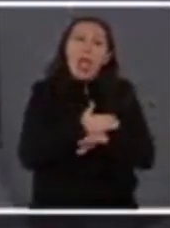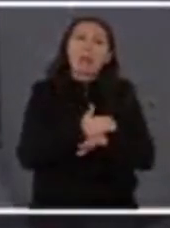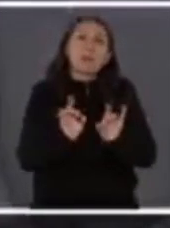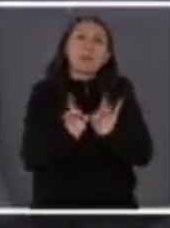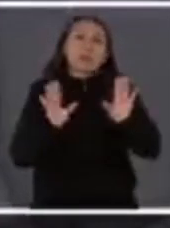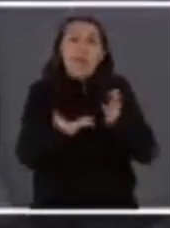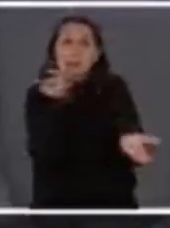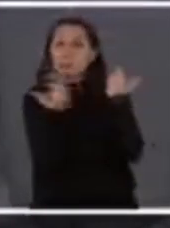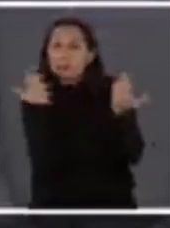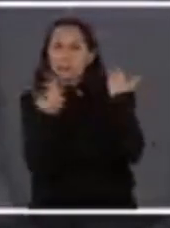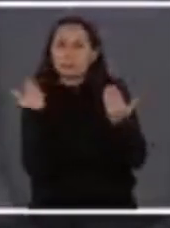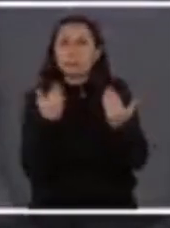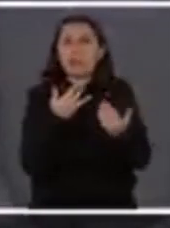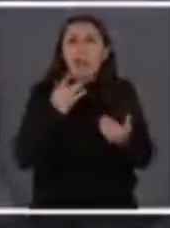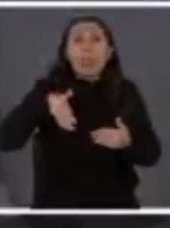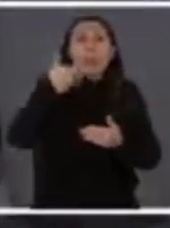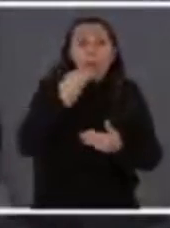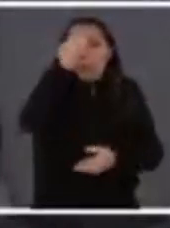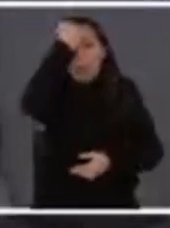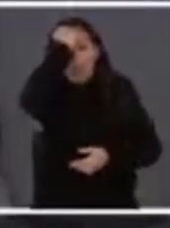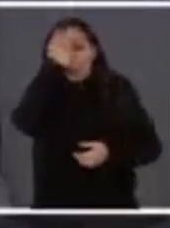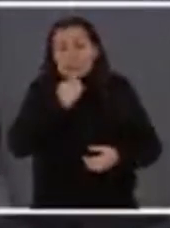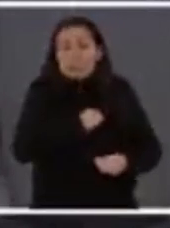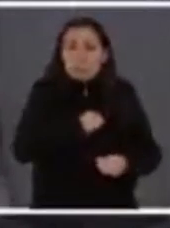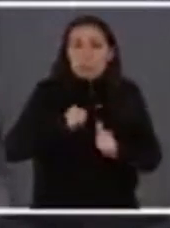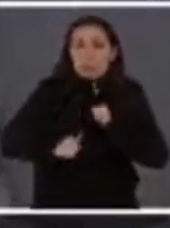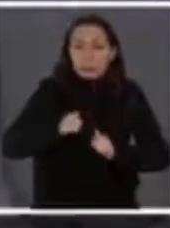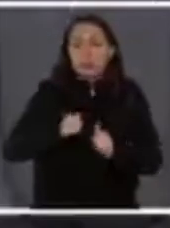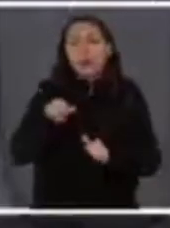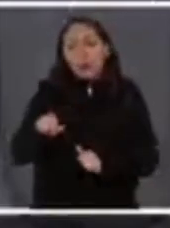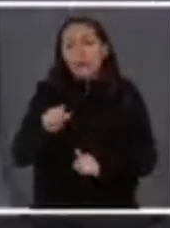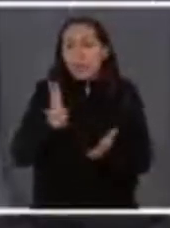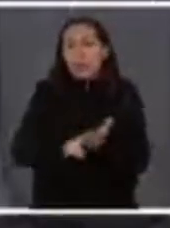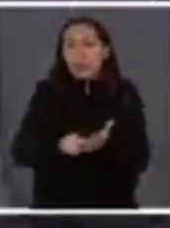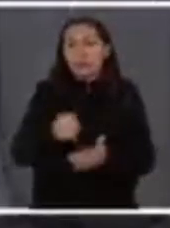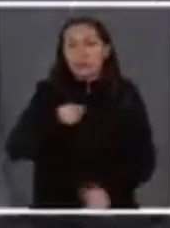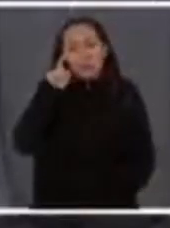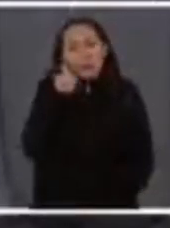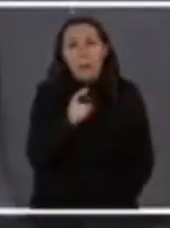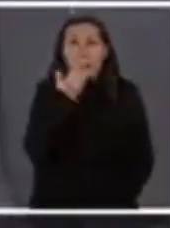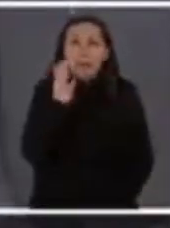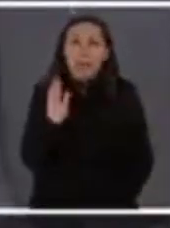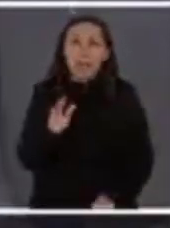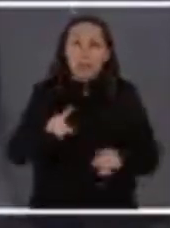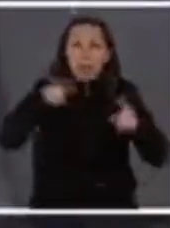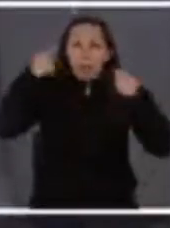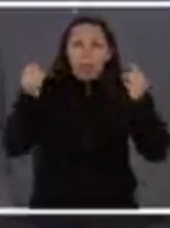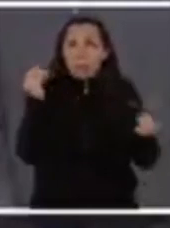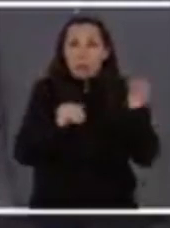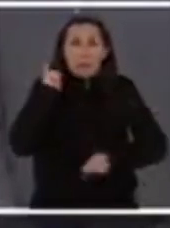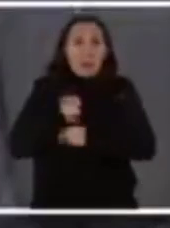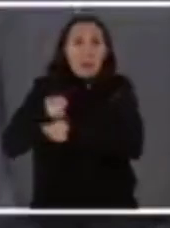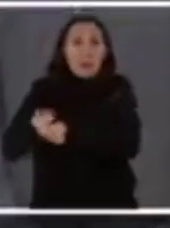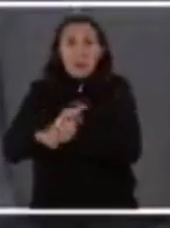lamentar. Es mejor prevenir que lamentar. Y acá que no les quepa duda que yo prefiero pecar de exagerado, tomando todas